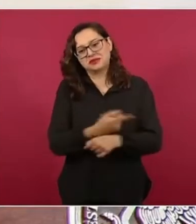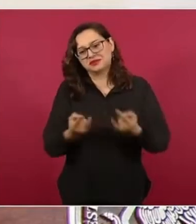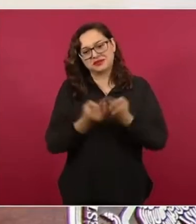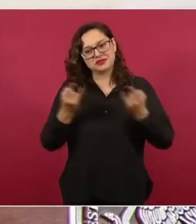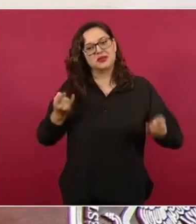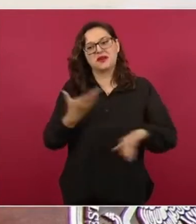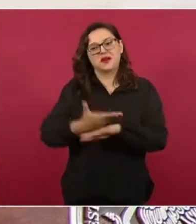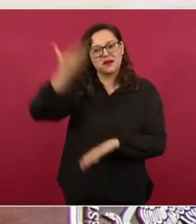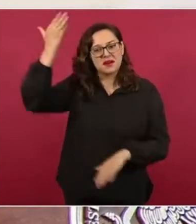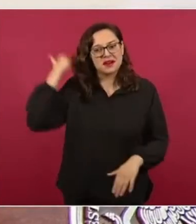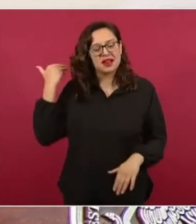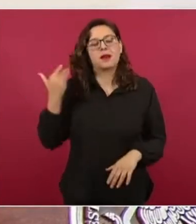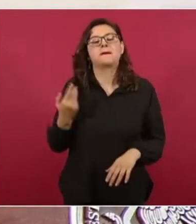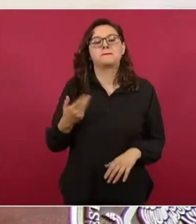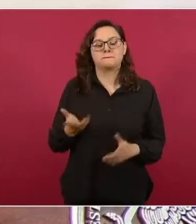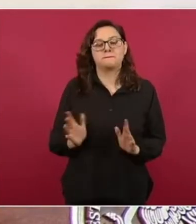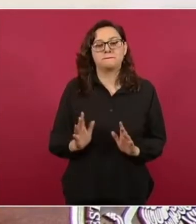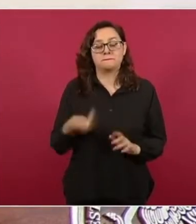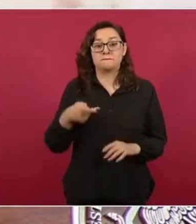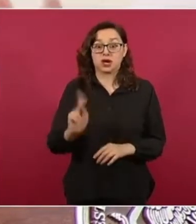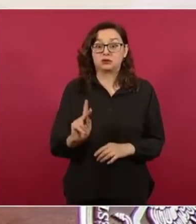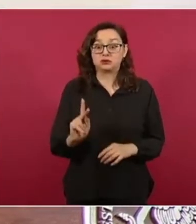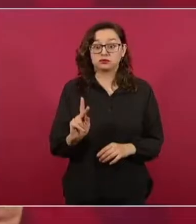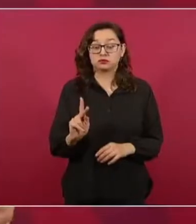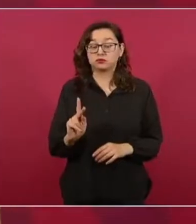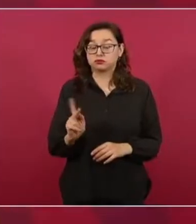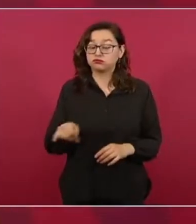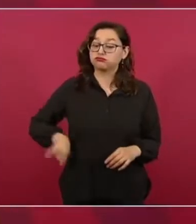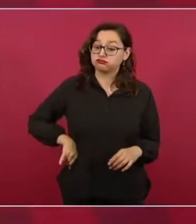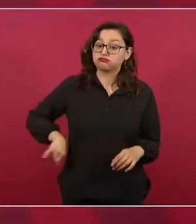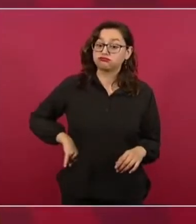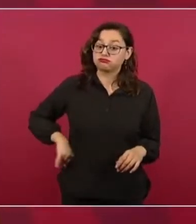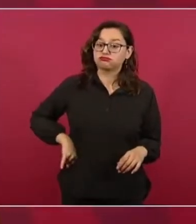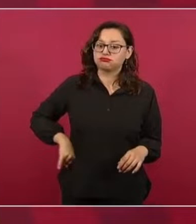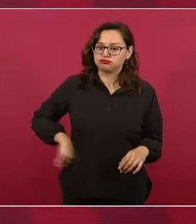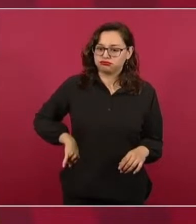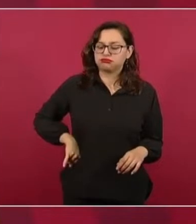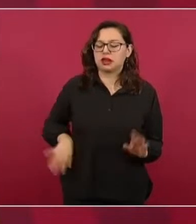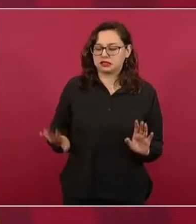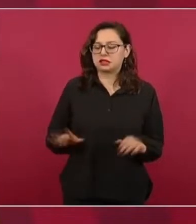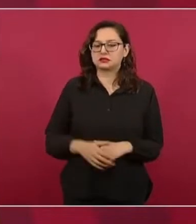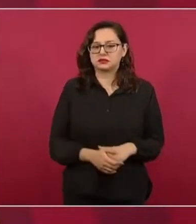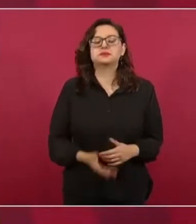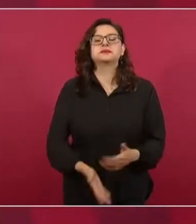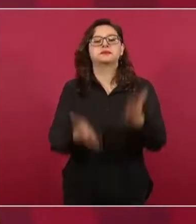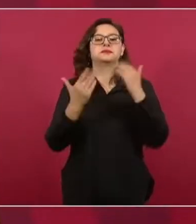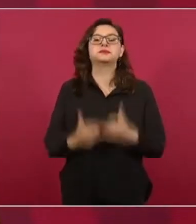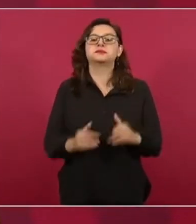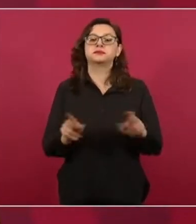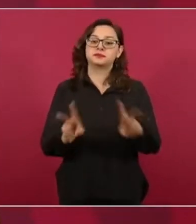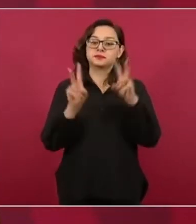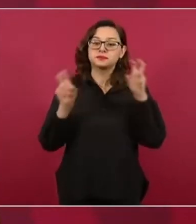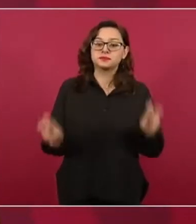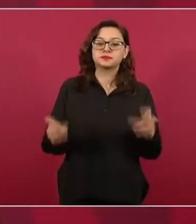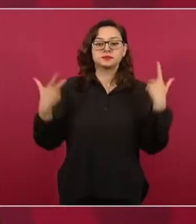ver en estos tiempos, pero bueno, es interesante. Lo de los maestros,